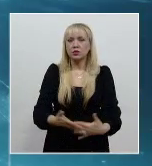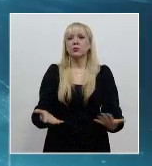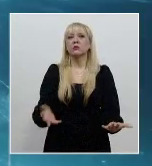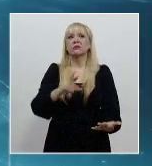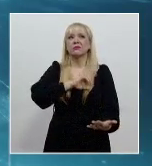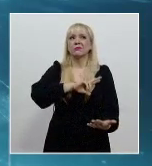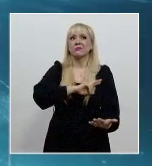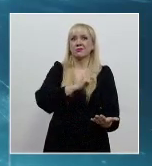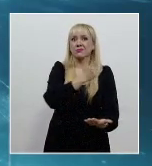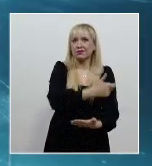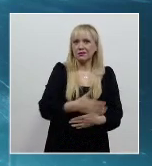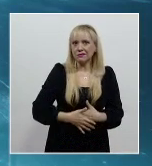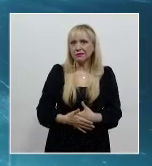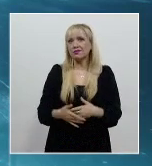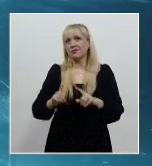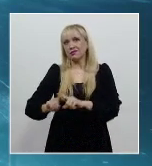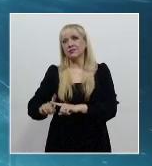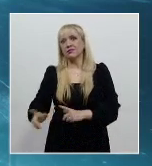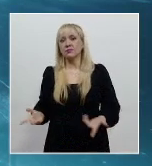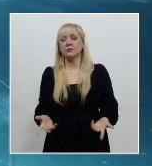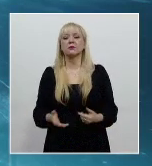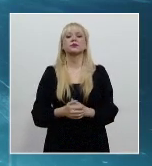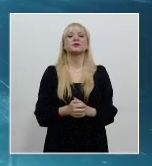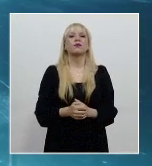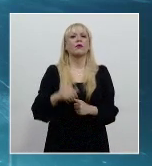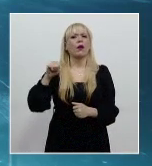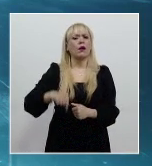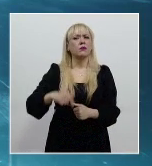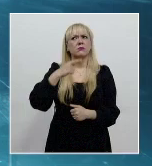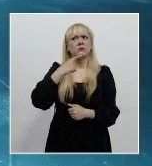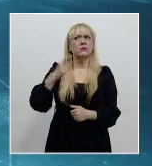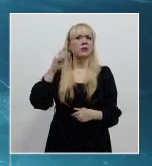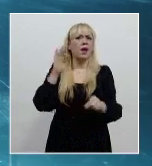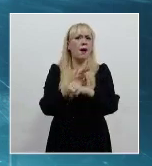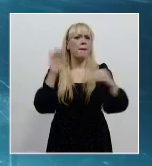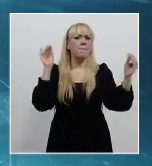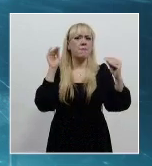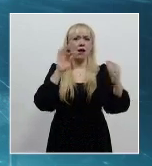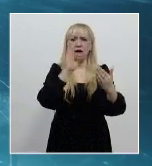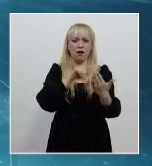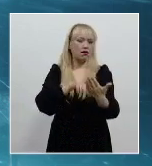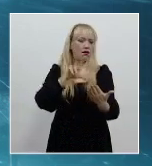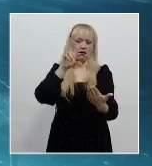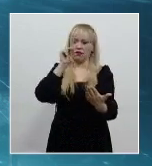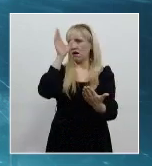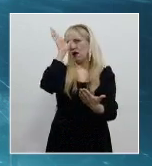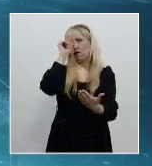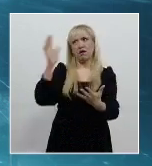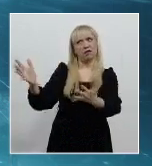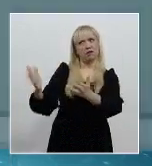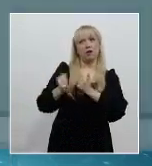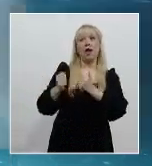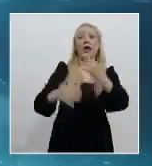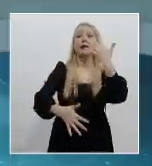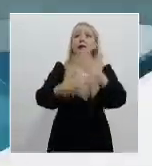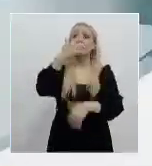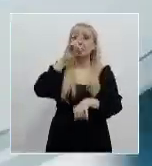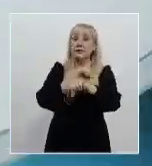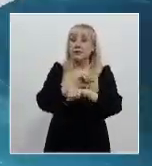La primera sala de la Corte estableció que el plazo para interponer el amparo contra una orden de aprehensión es de 15 días.